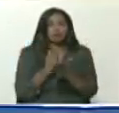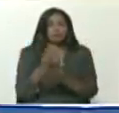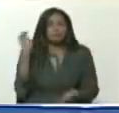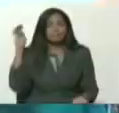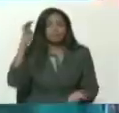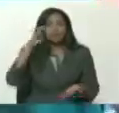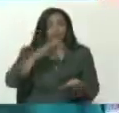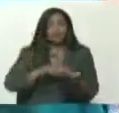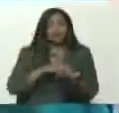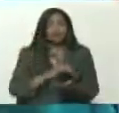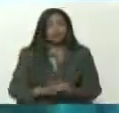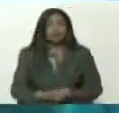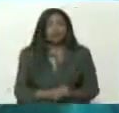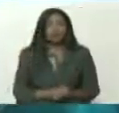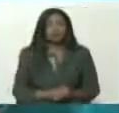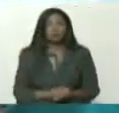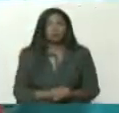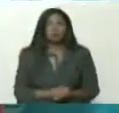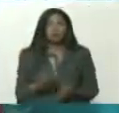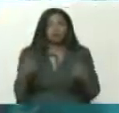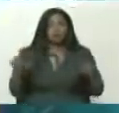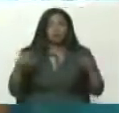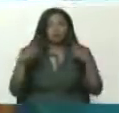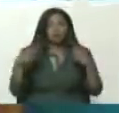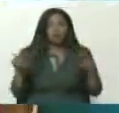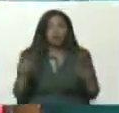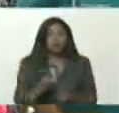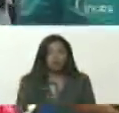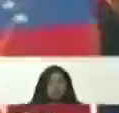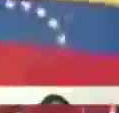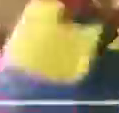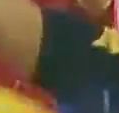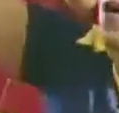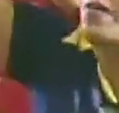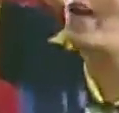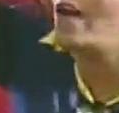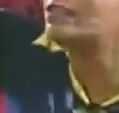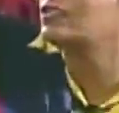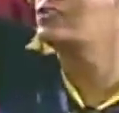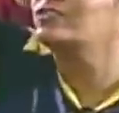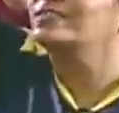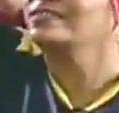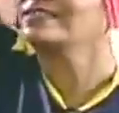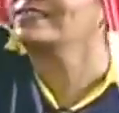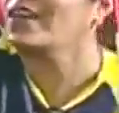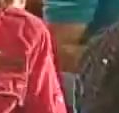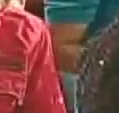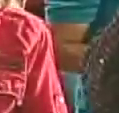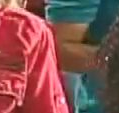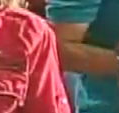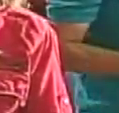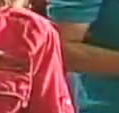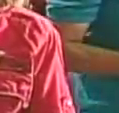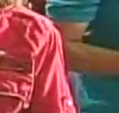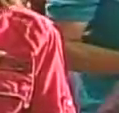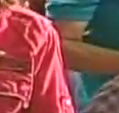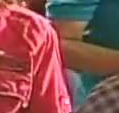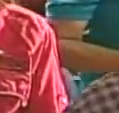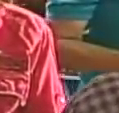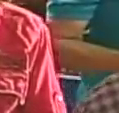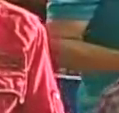Aragua! ¡Que venceremos! ¡Música! Gracias, Aragua, gracias. La gaita es la